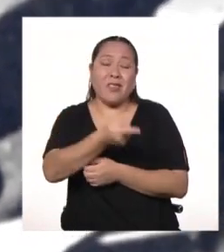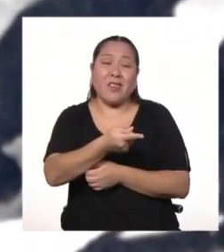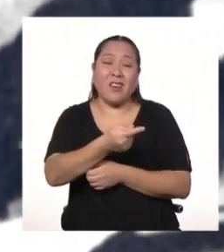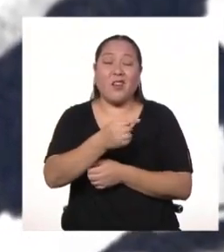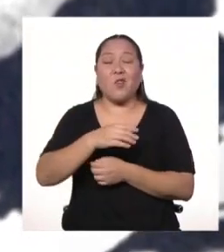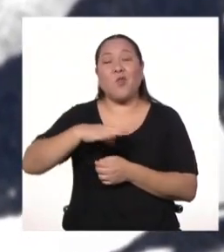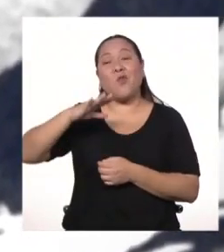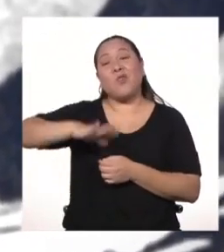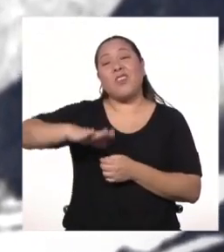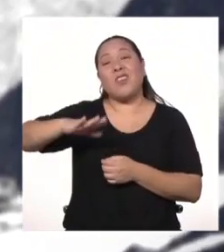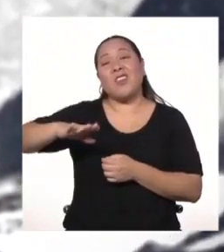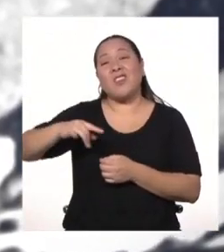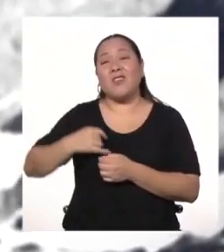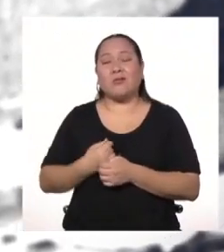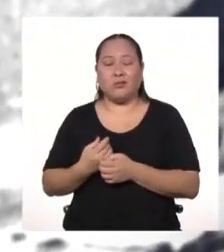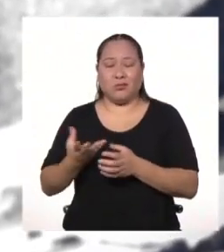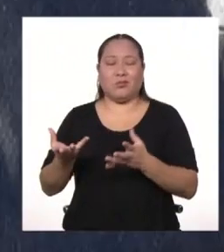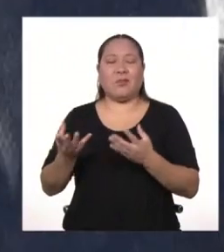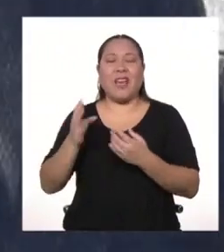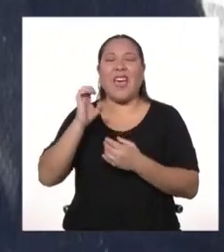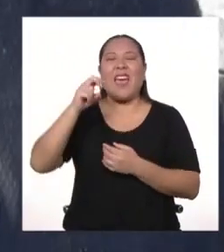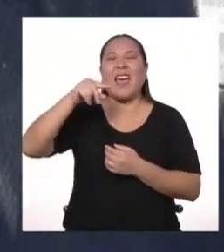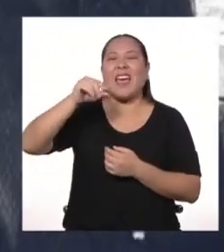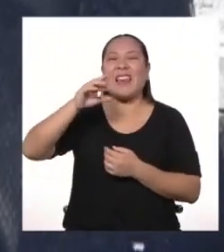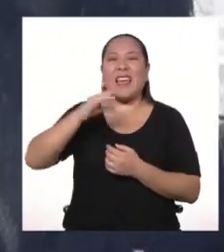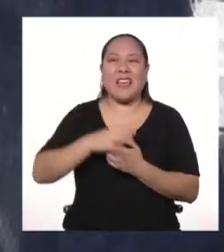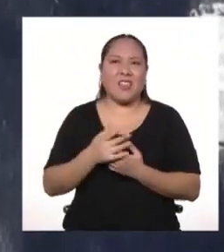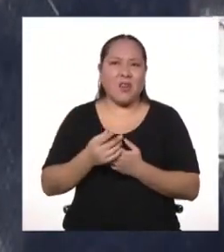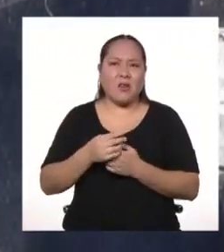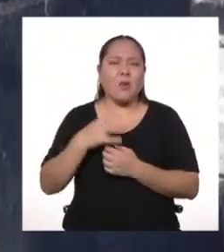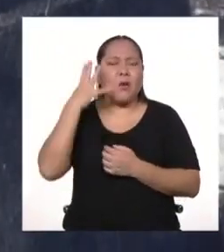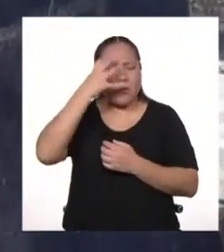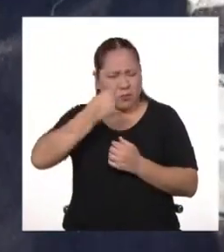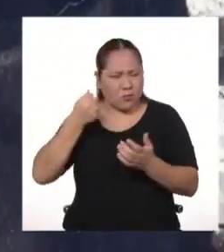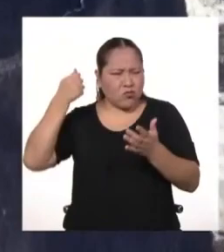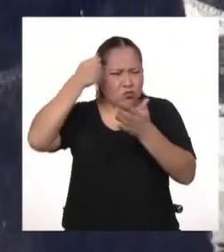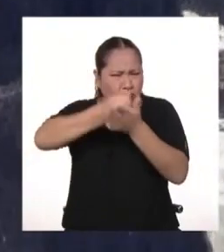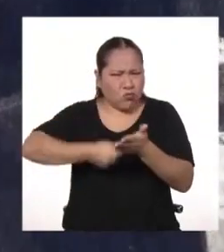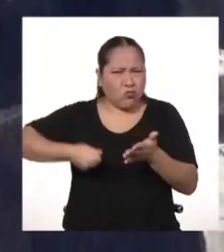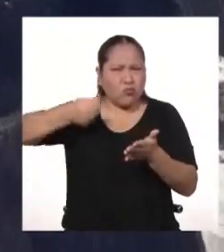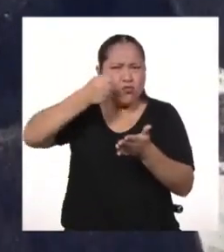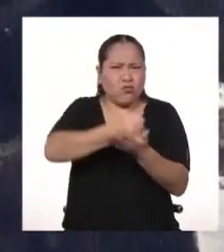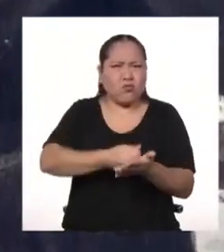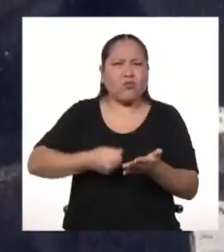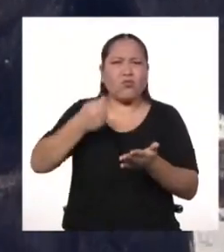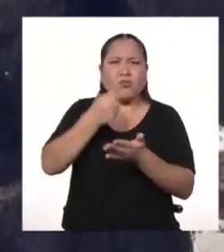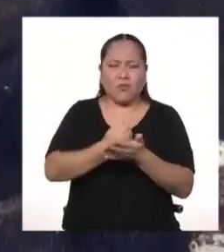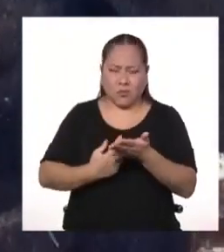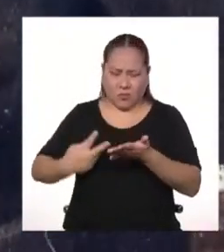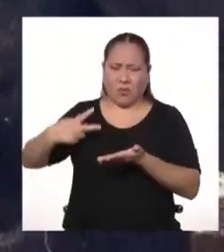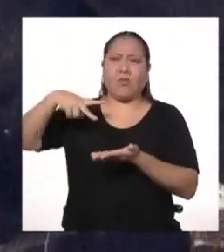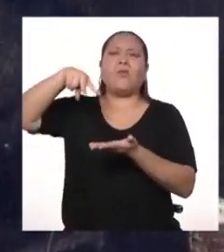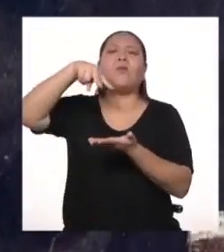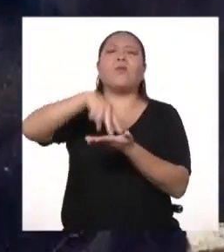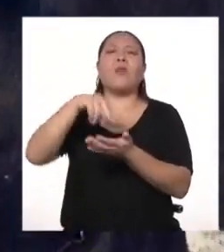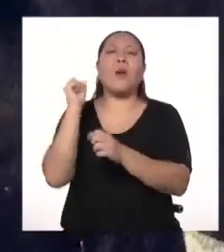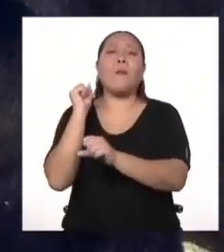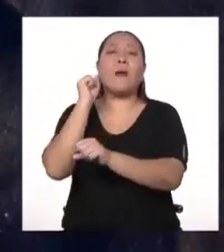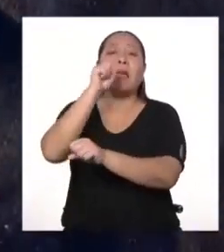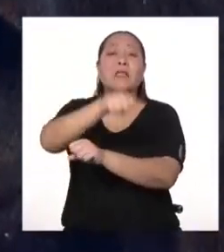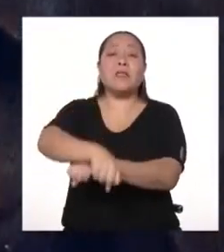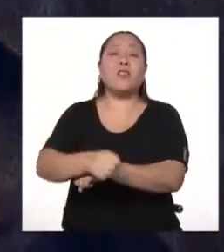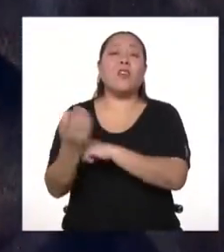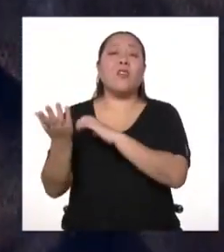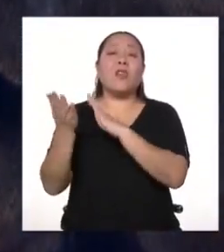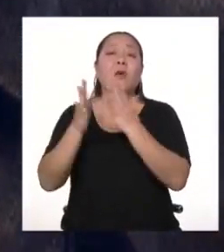engreído, con noble y suave engreimiento, el mozo luchador, el efebo discutido del arte, vencedor de la